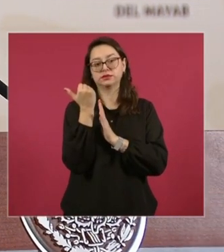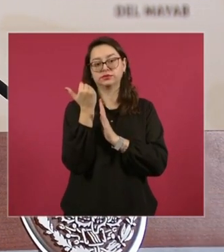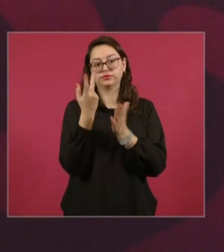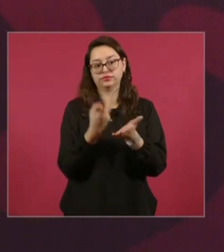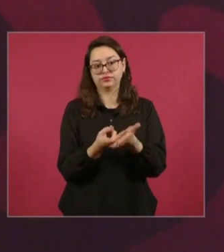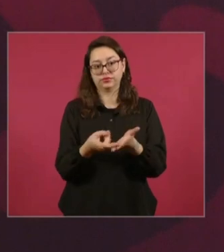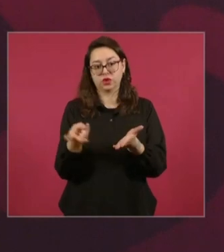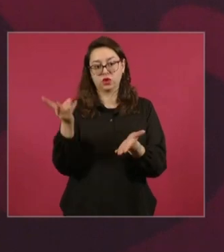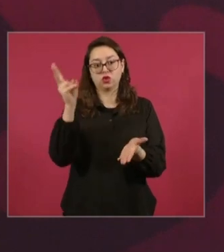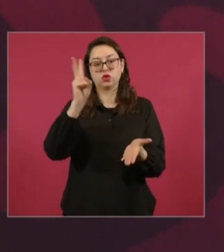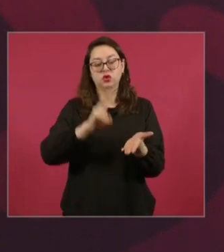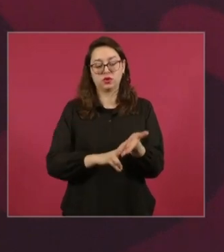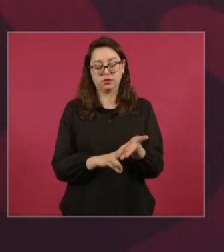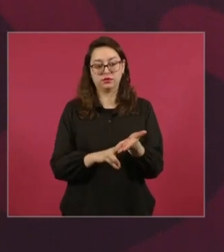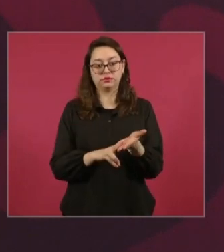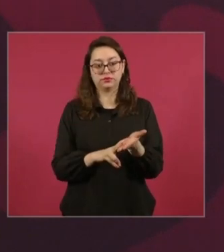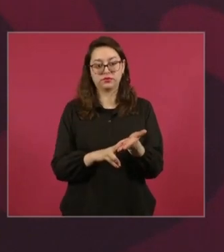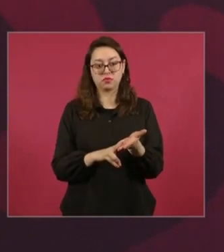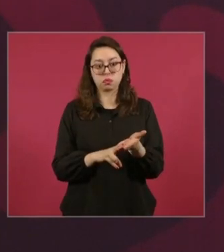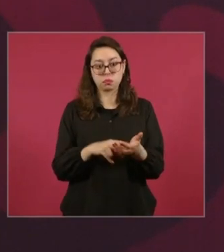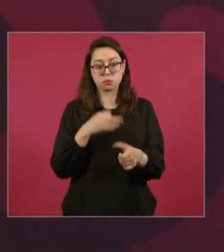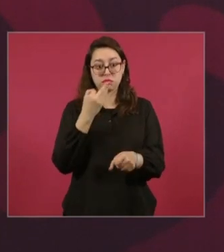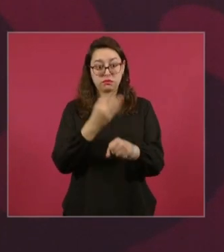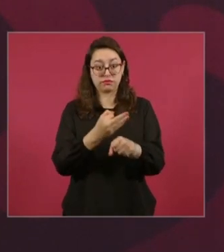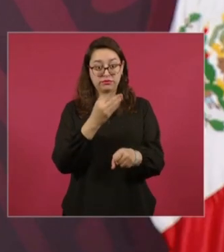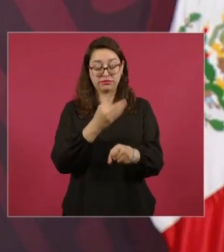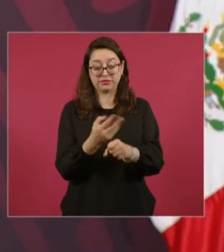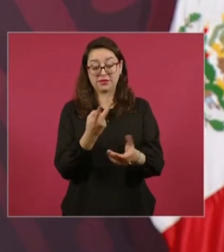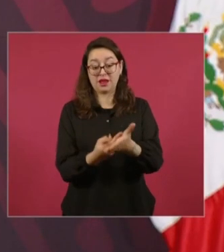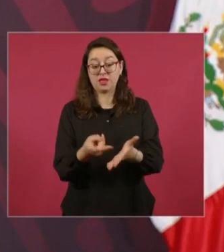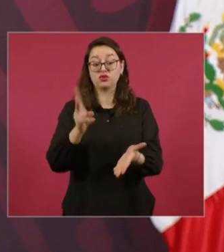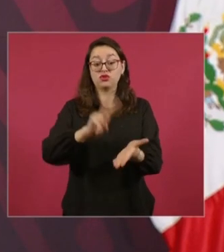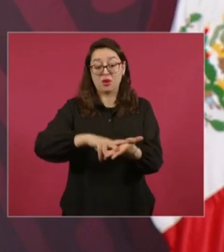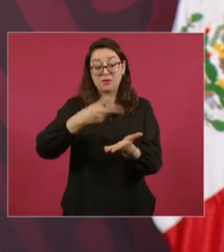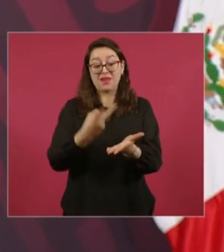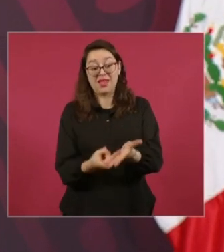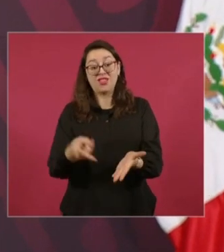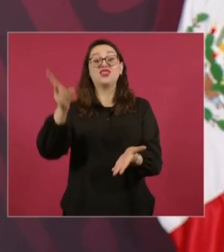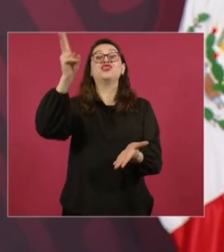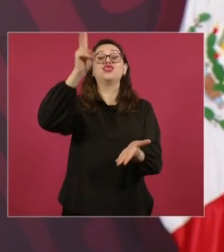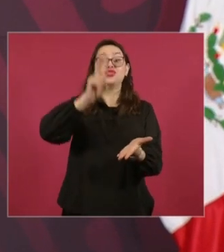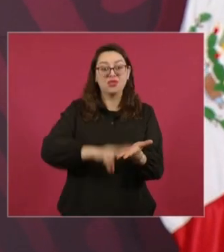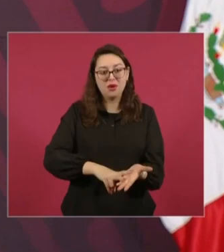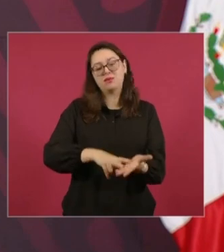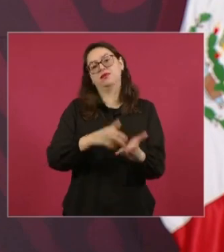al doble y ahora ya es al triple.